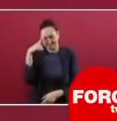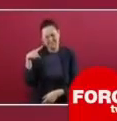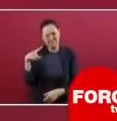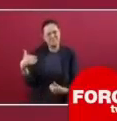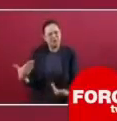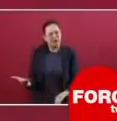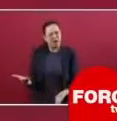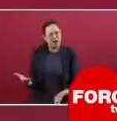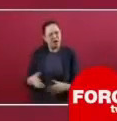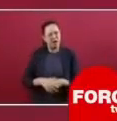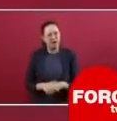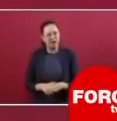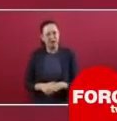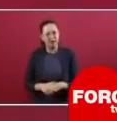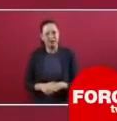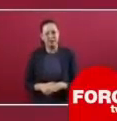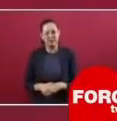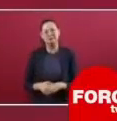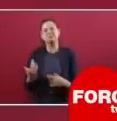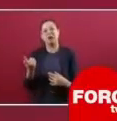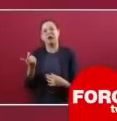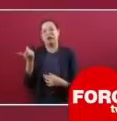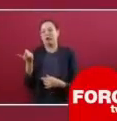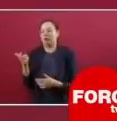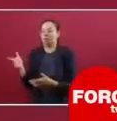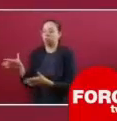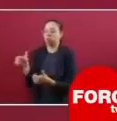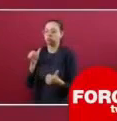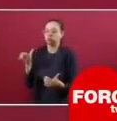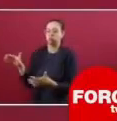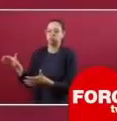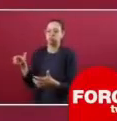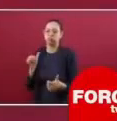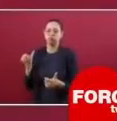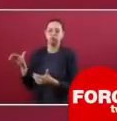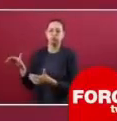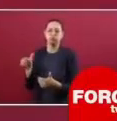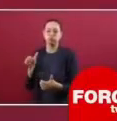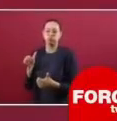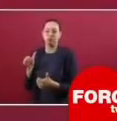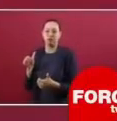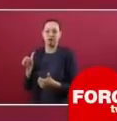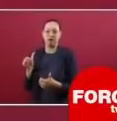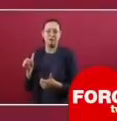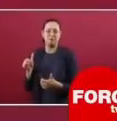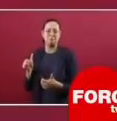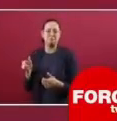para operar el saqueo, para facilitar el robo,